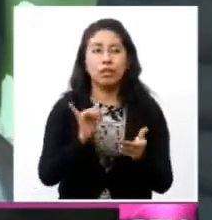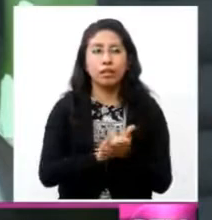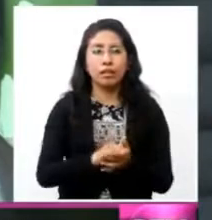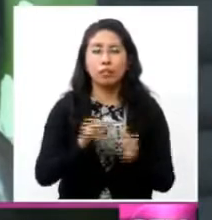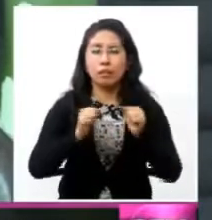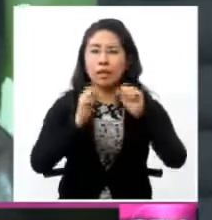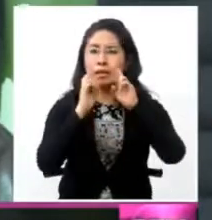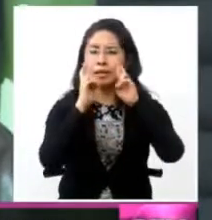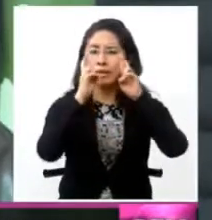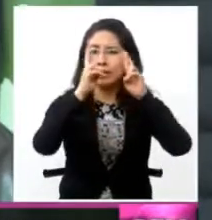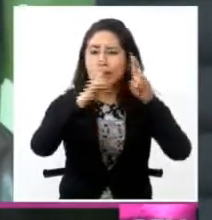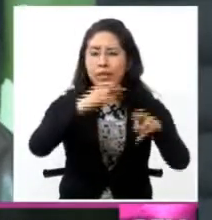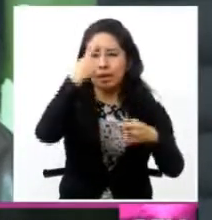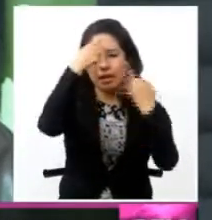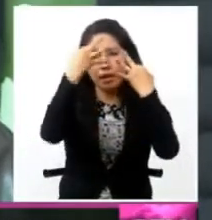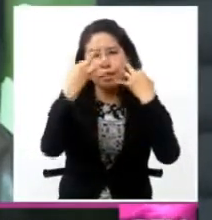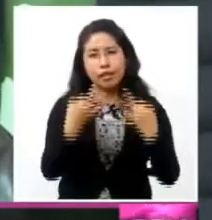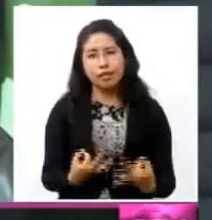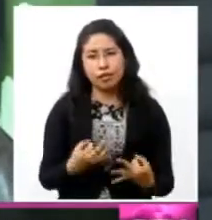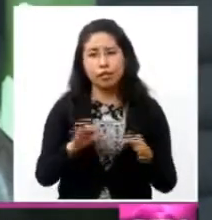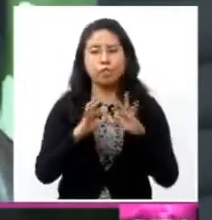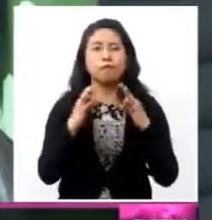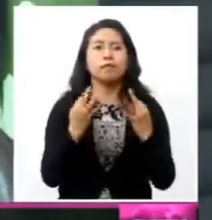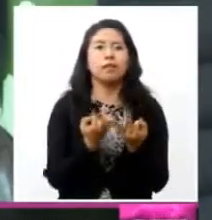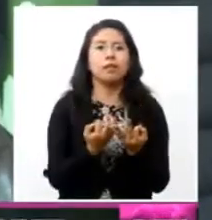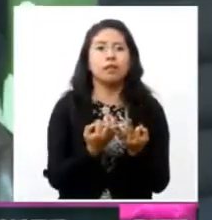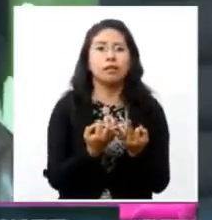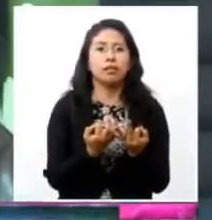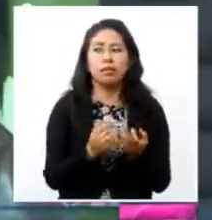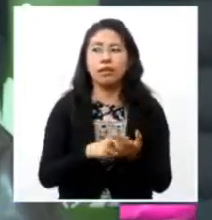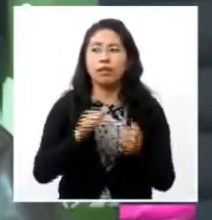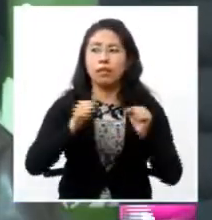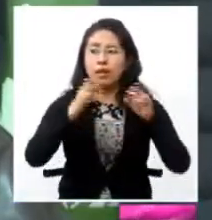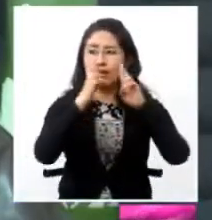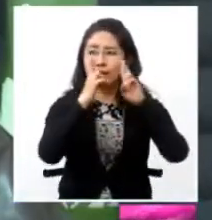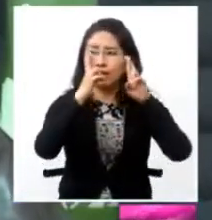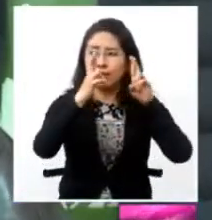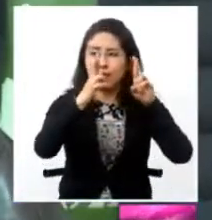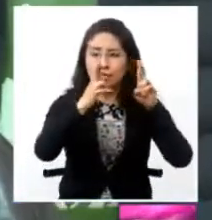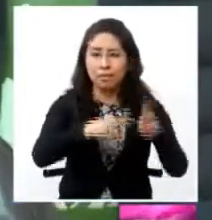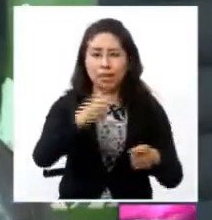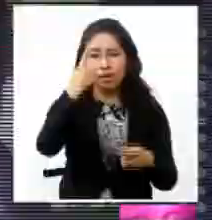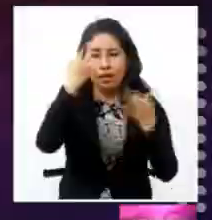respete la decisión de la familia, que se respete la decisión de la esposa particularmente.